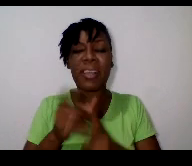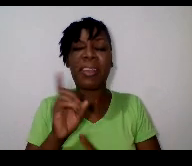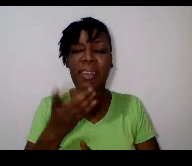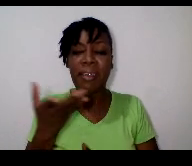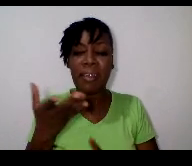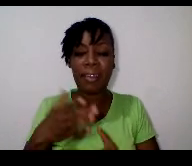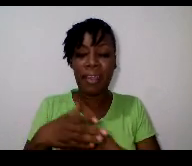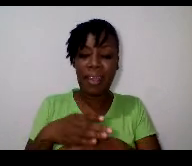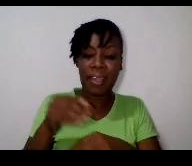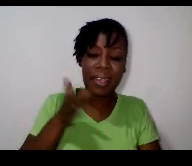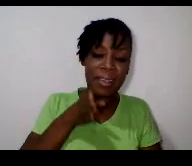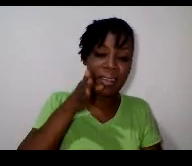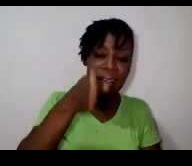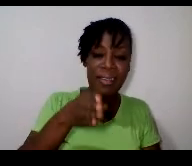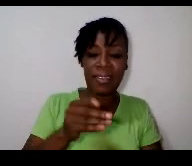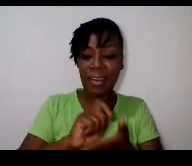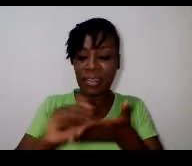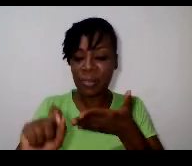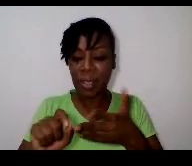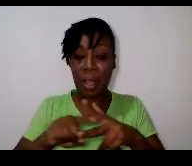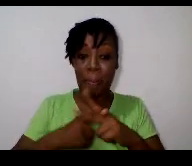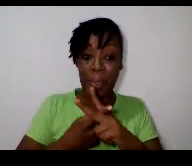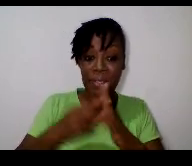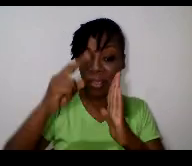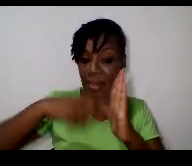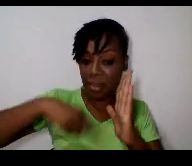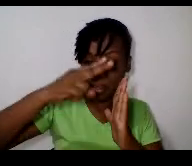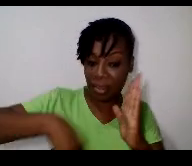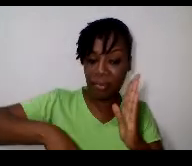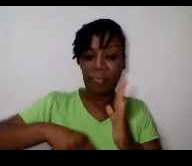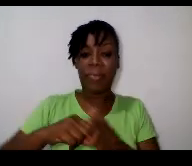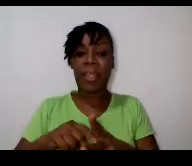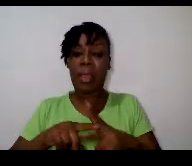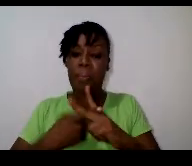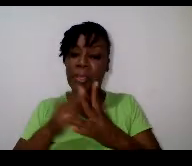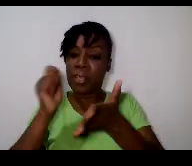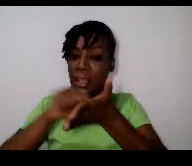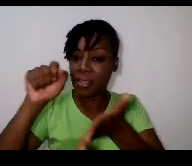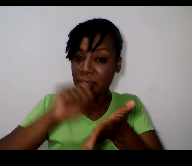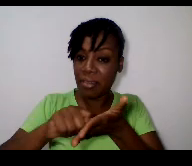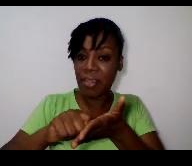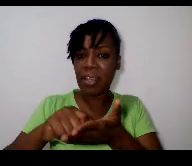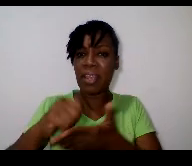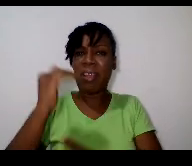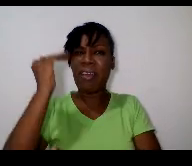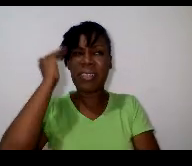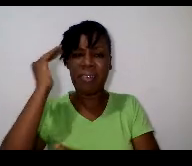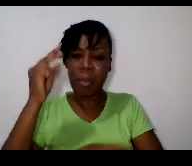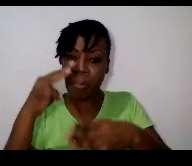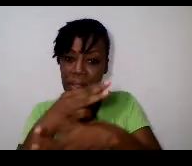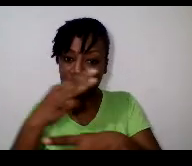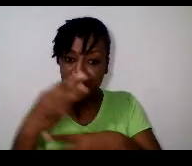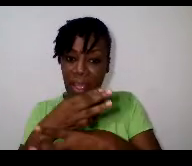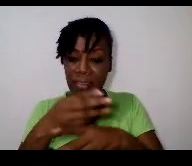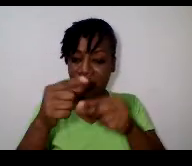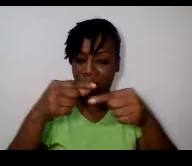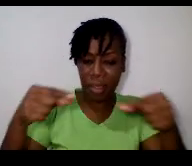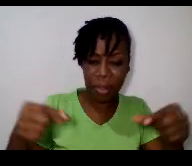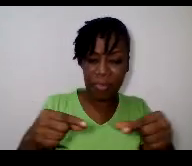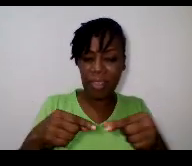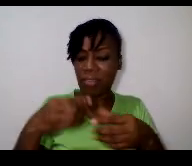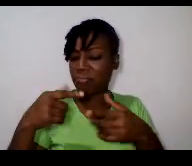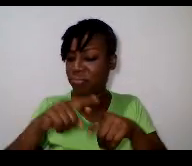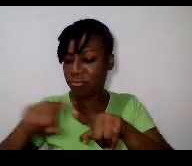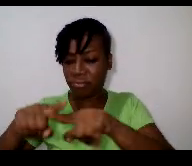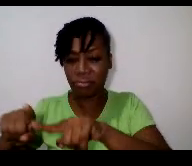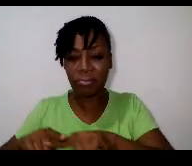empiezan a leer y a escribir, cuando empiezan a conocer sobre las matemáticas, sobre la geografía, y entonces empiezan